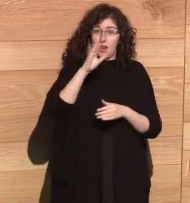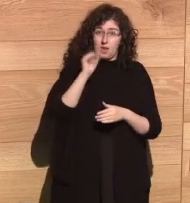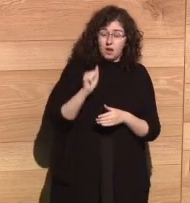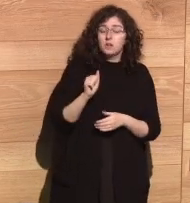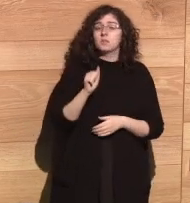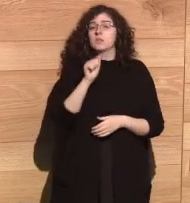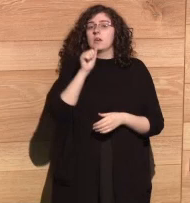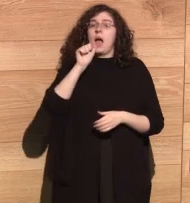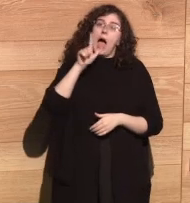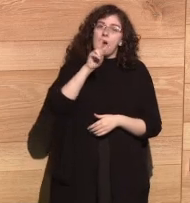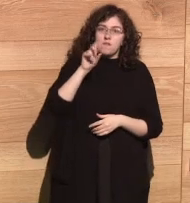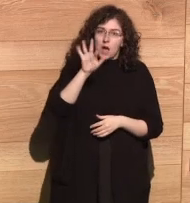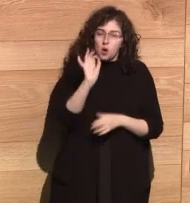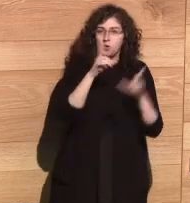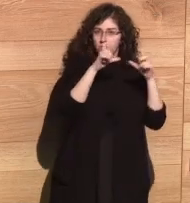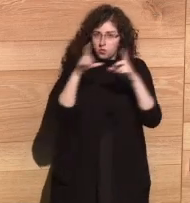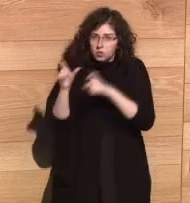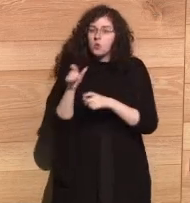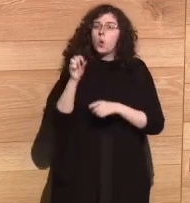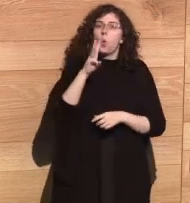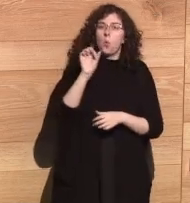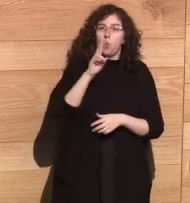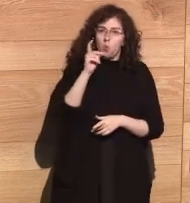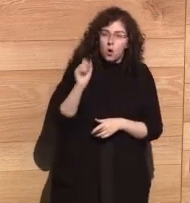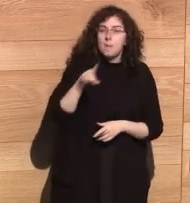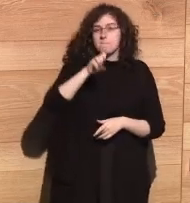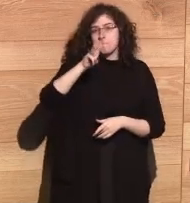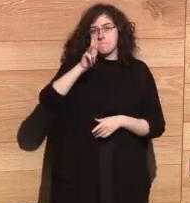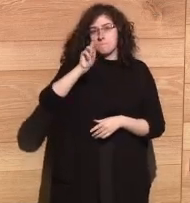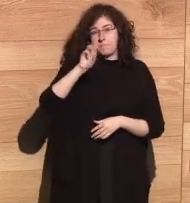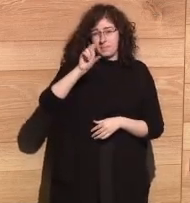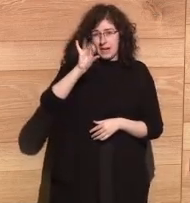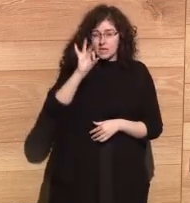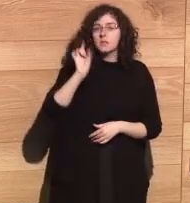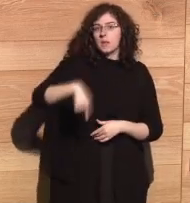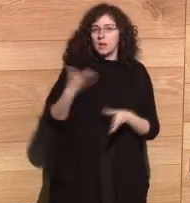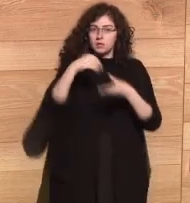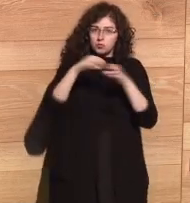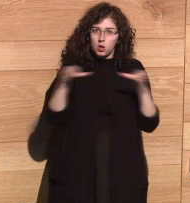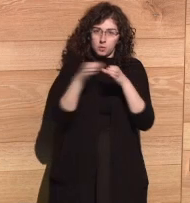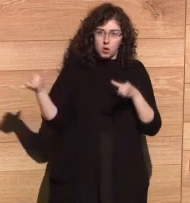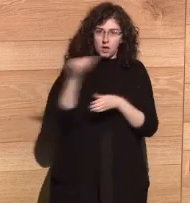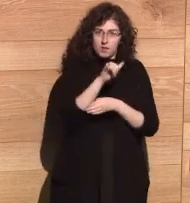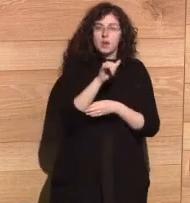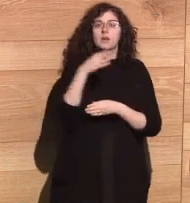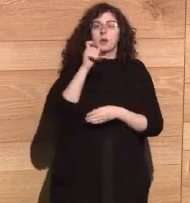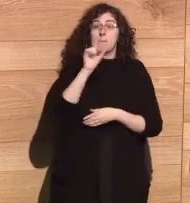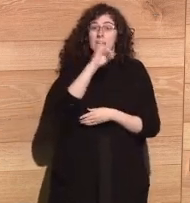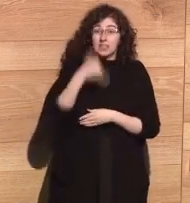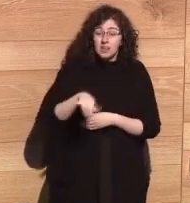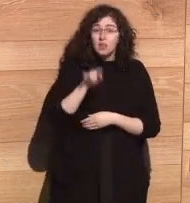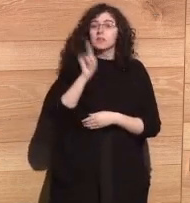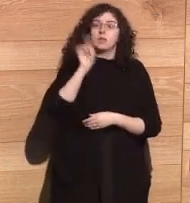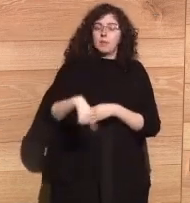Álvaro, fotógrafo, WordPress Photo, y además forma parte del equipo de Leica Iberia, y a Beatriz, nuestra directora de Marketing